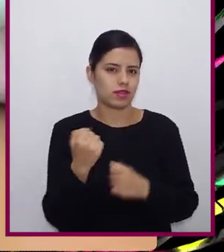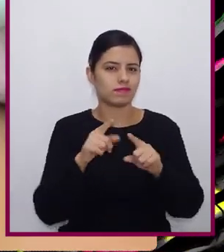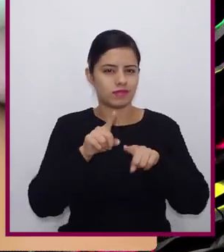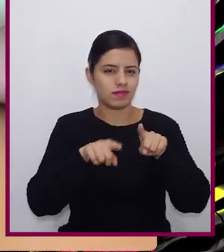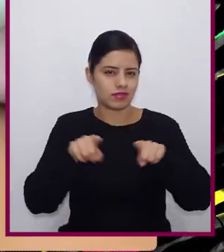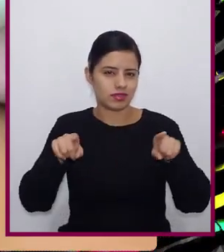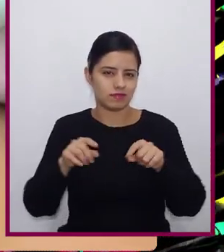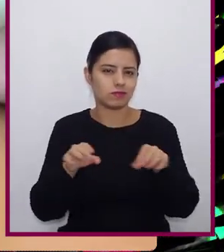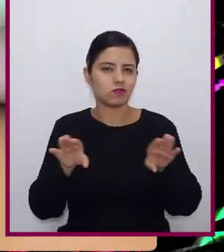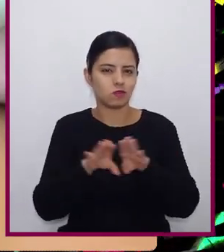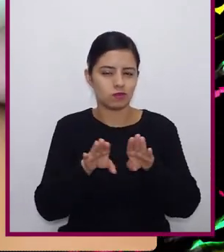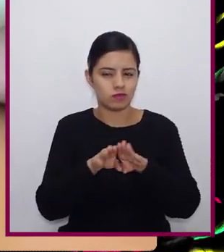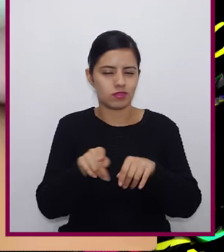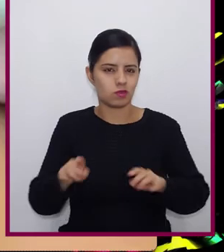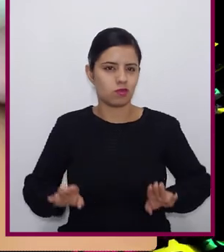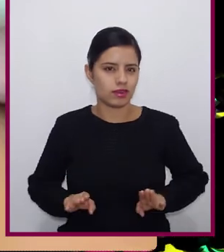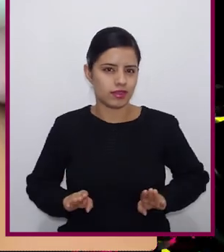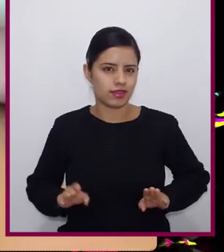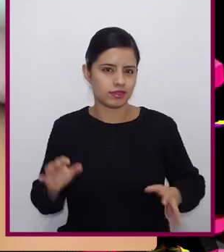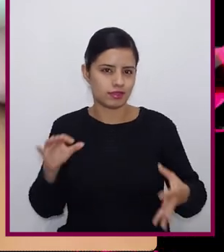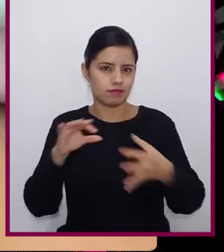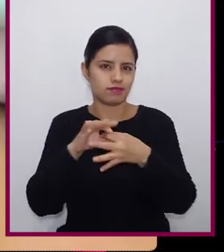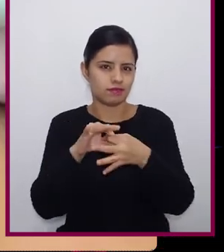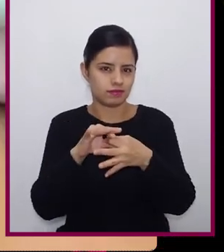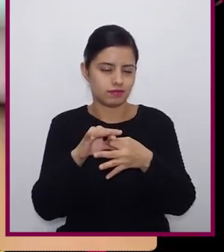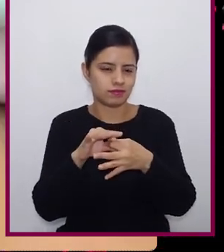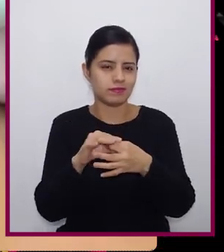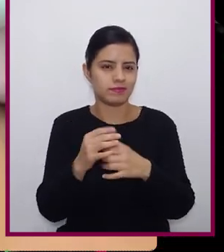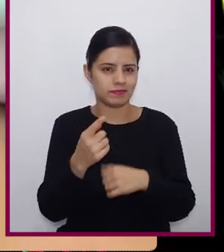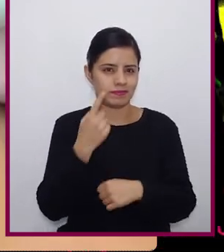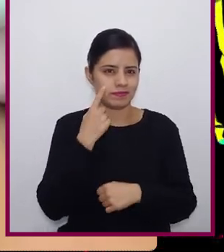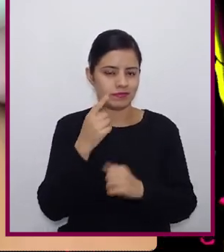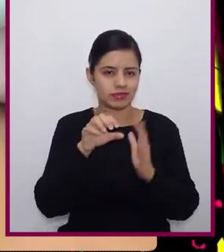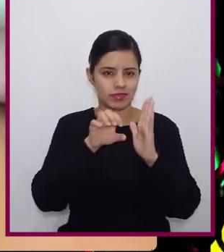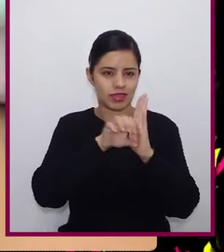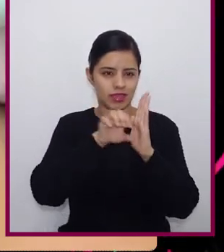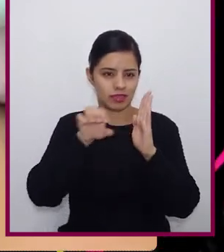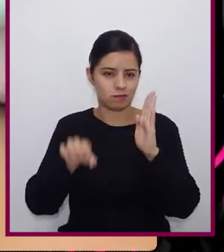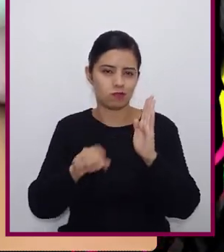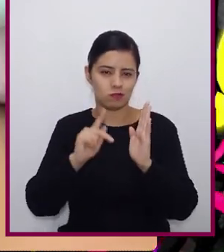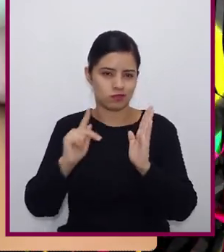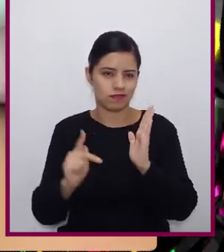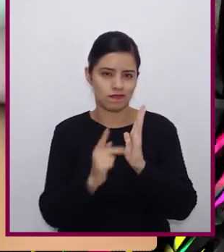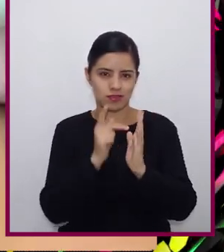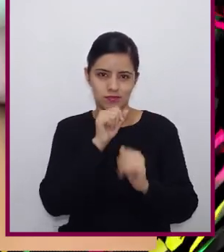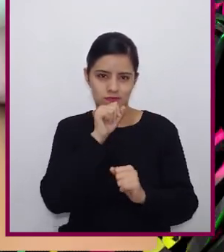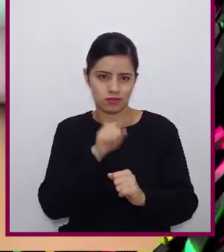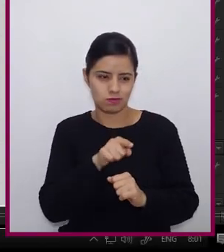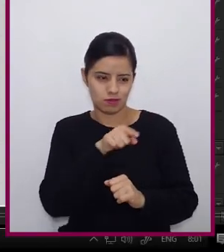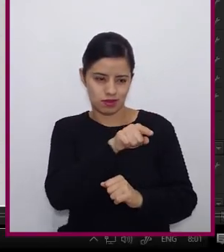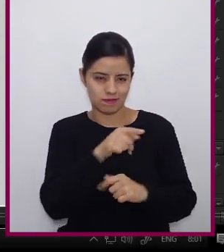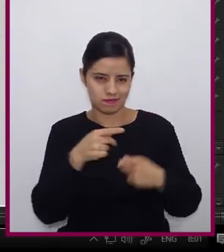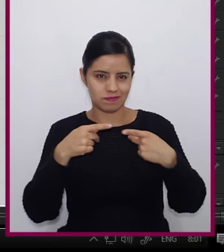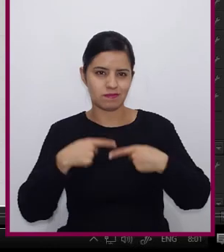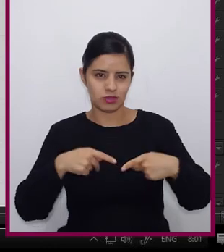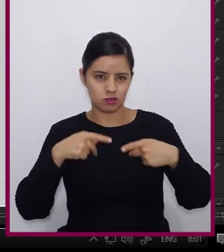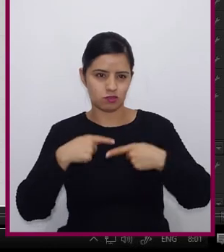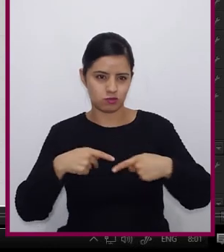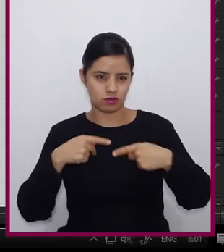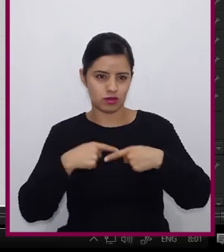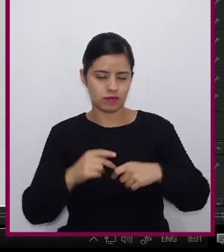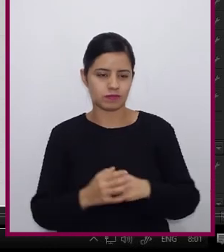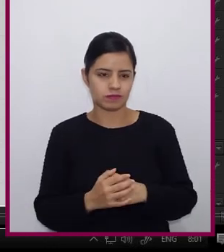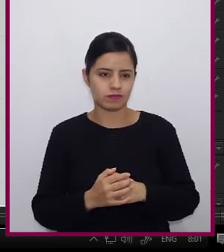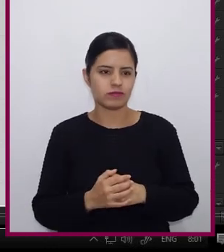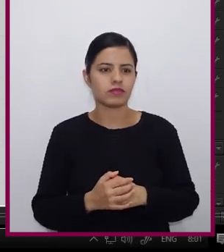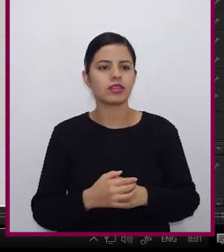y los atributos? Bueno, Axel y Gaby, tomando como ejemplo de nuevo a nuestro objeto humano, tenemos